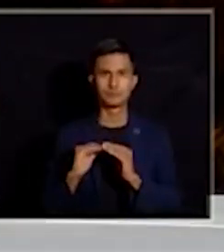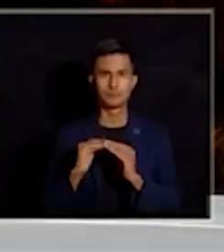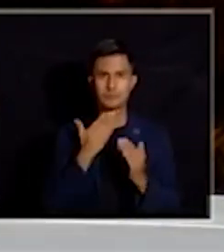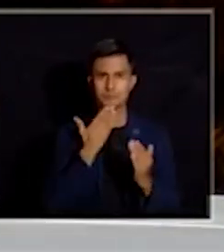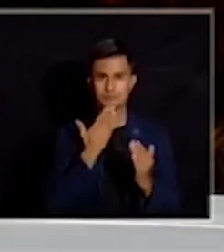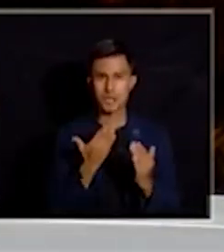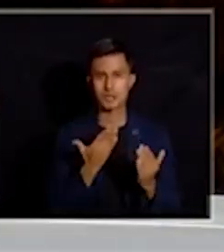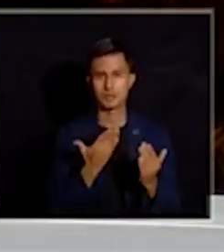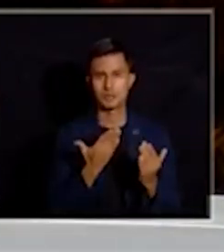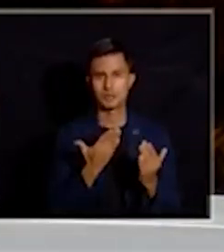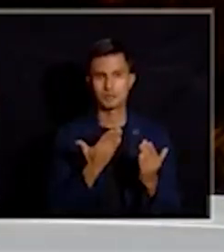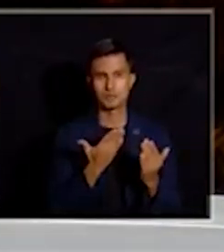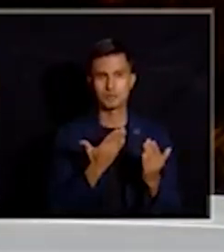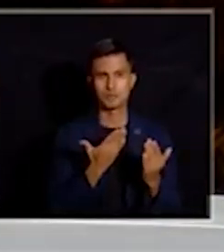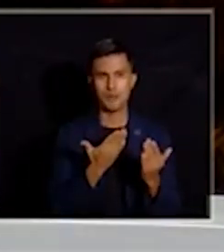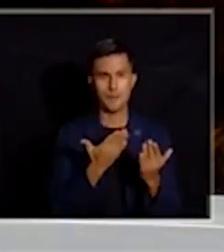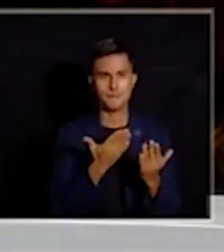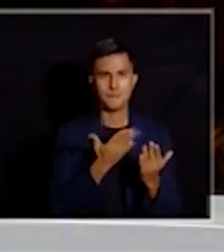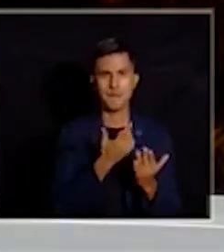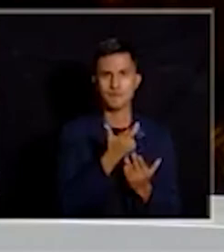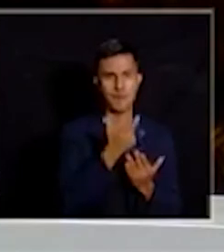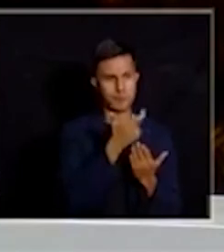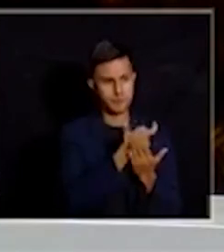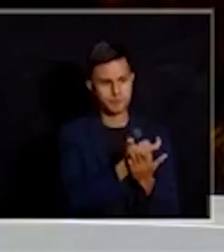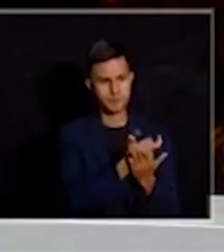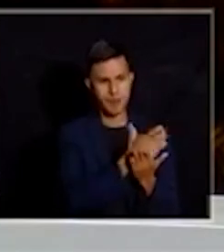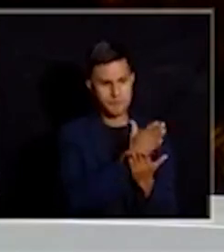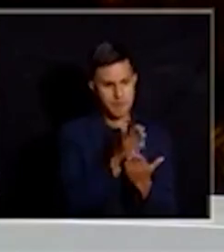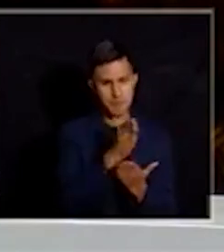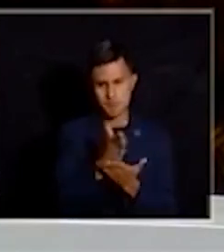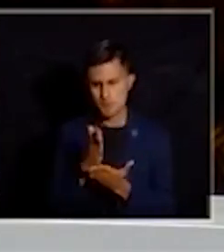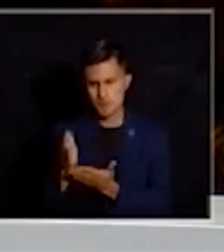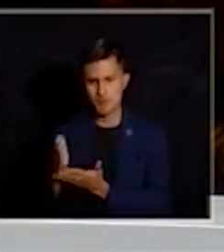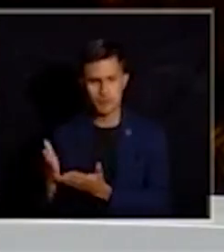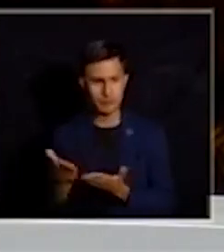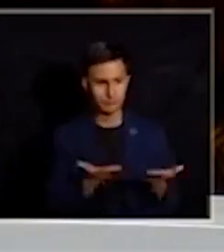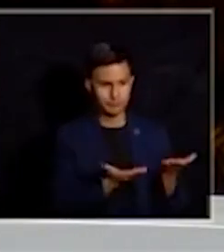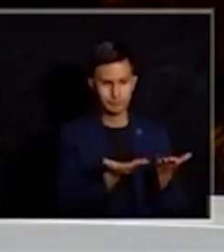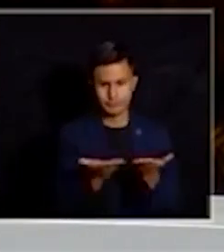que se separe un presupuesto a destinar